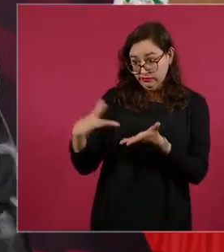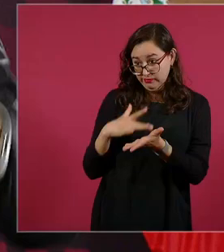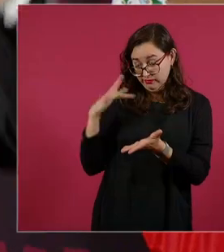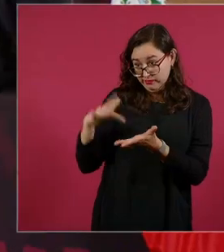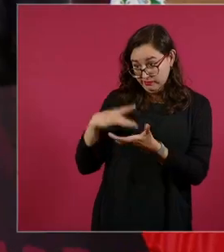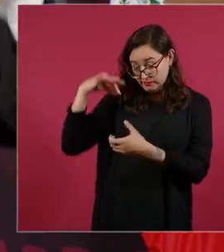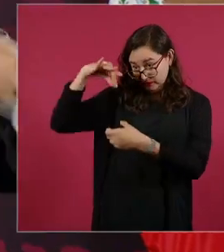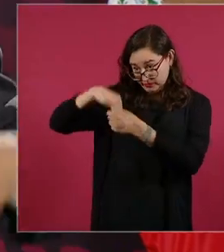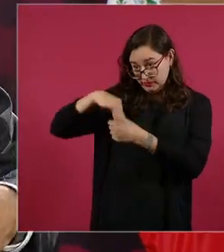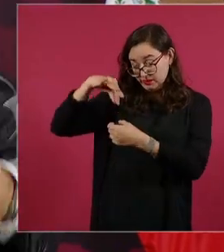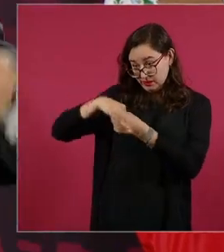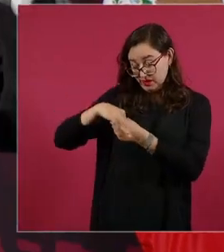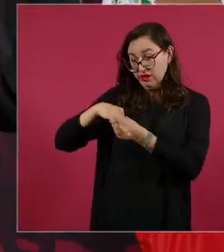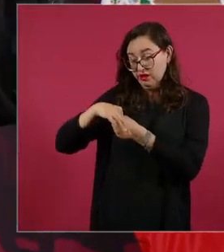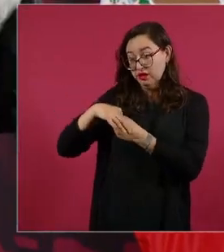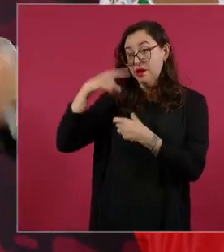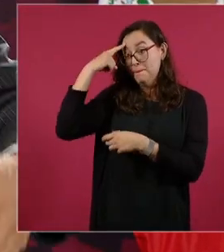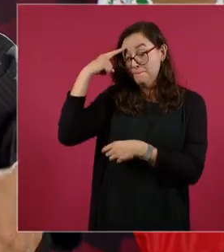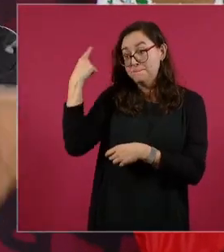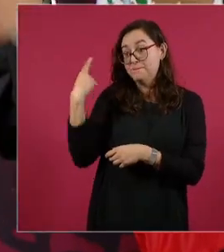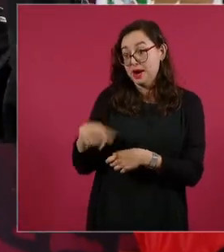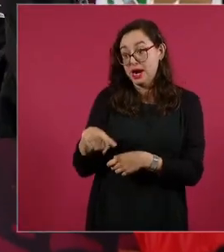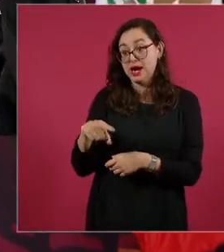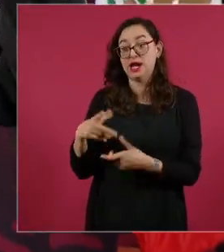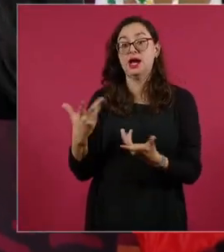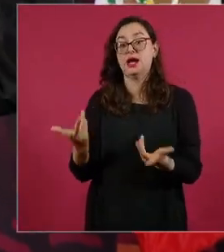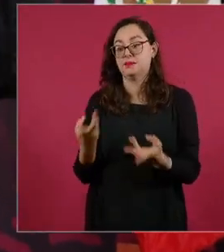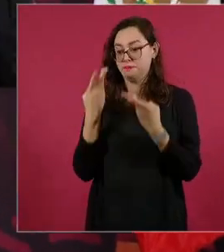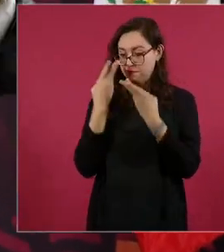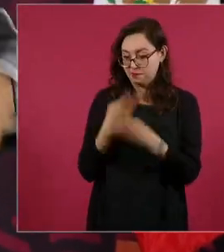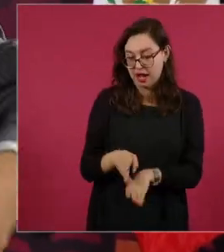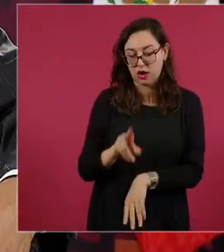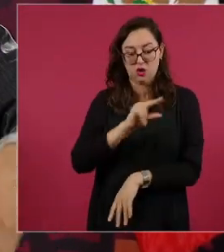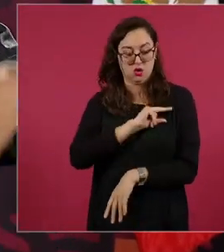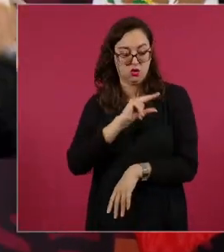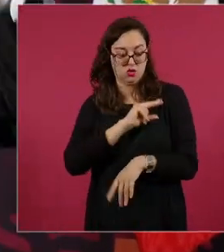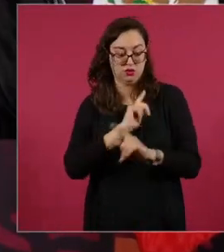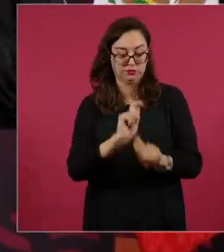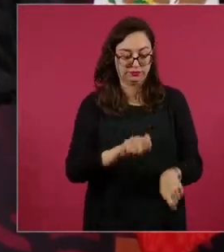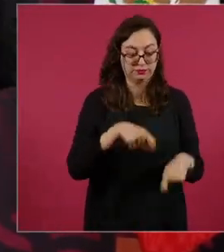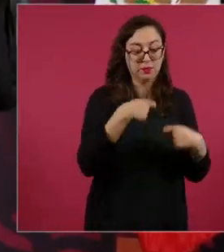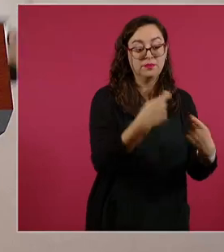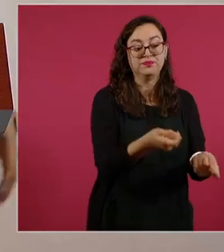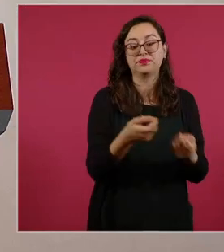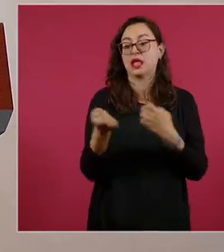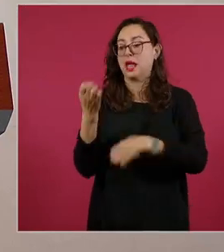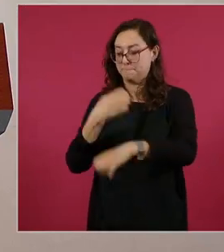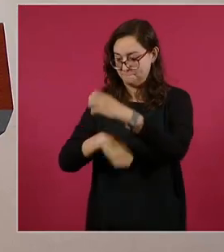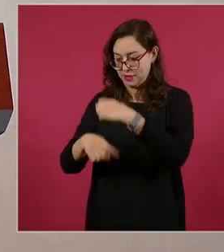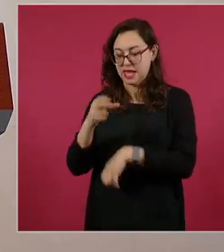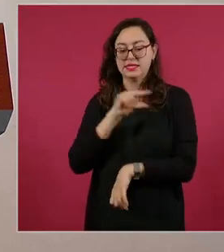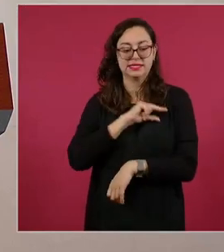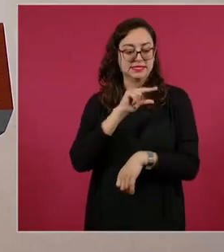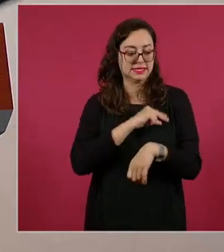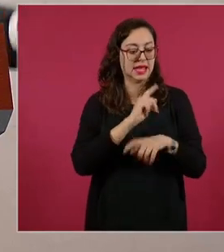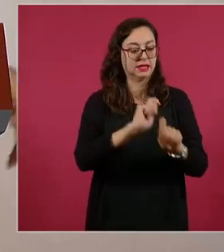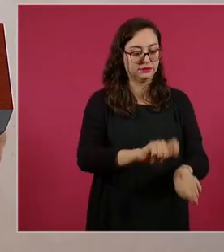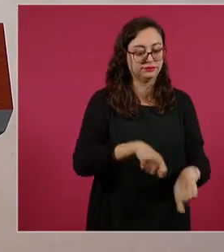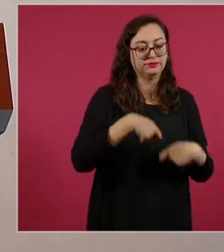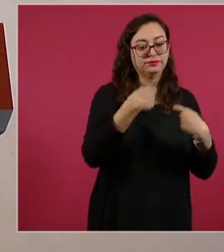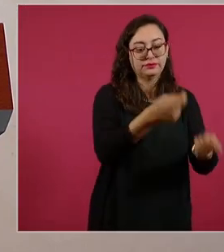a todos los cambios a la privatización de la banca de las empresas de las minas de los